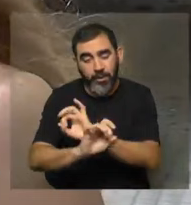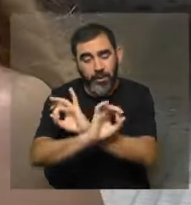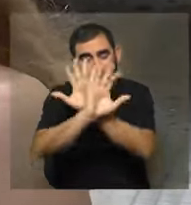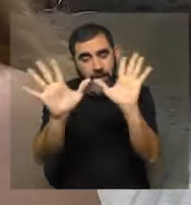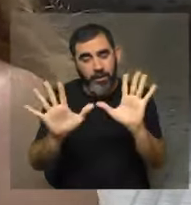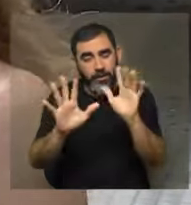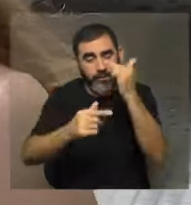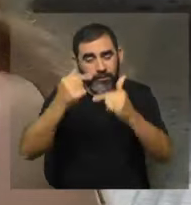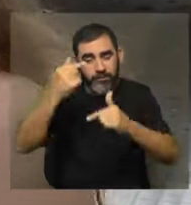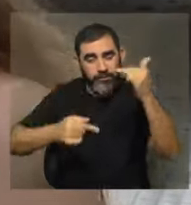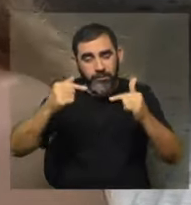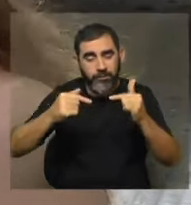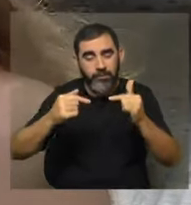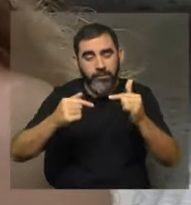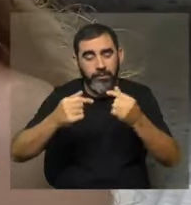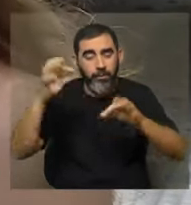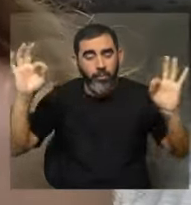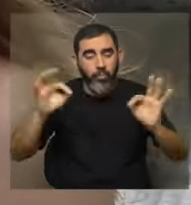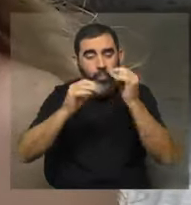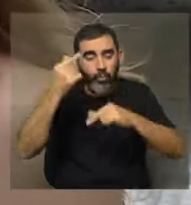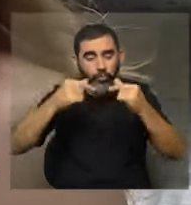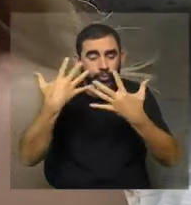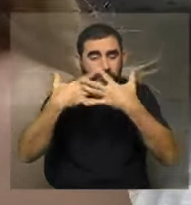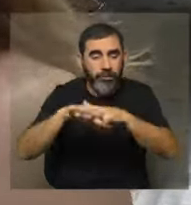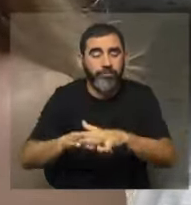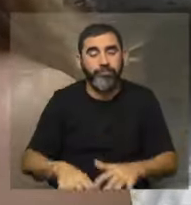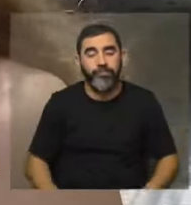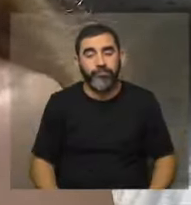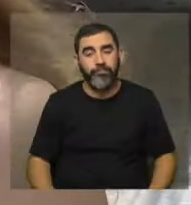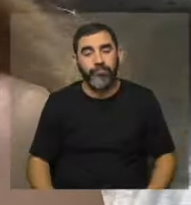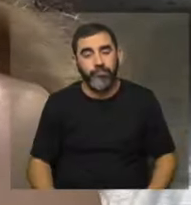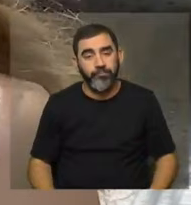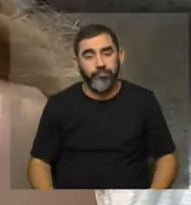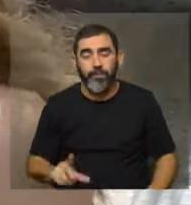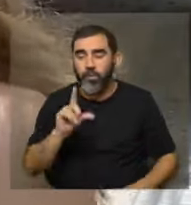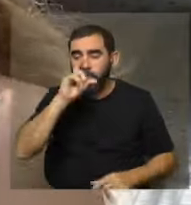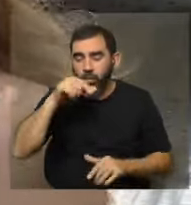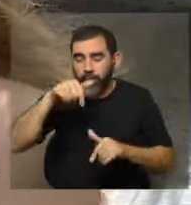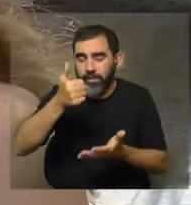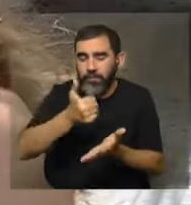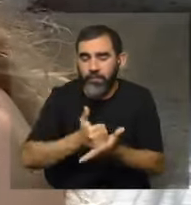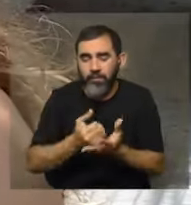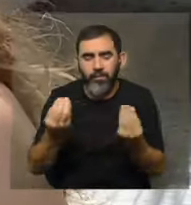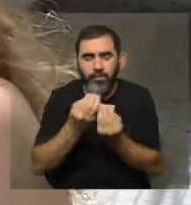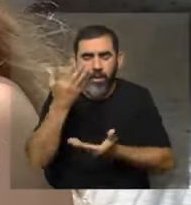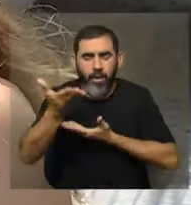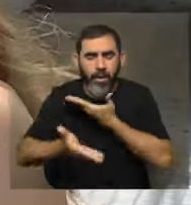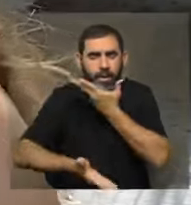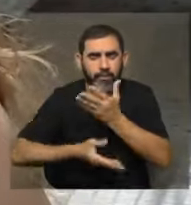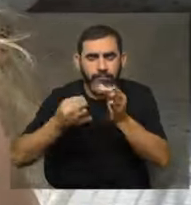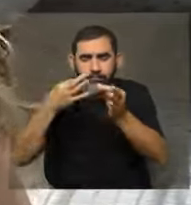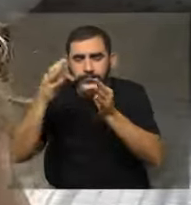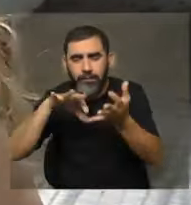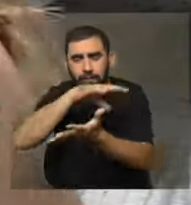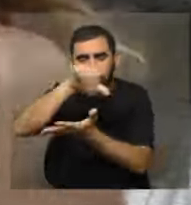de de todas esas influencias y estilos musicales marcadamente montevideanos viste que hay muchas canciones que describen la